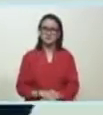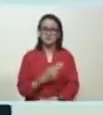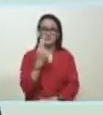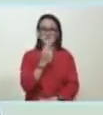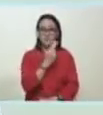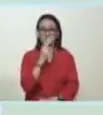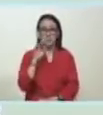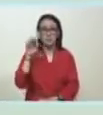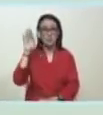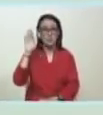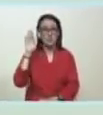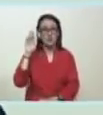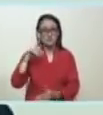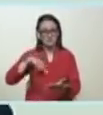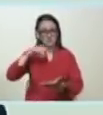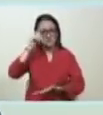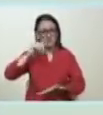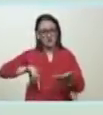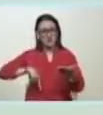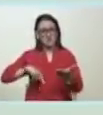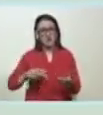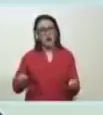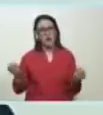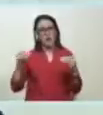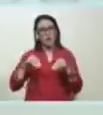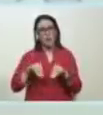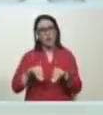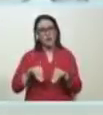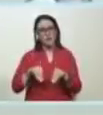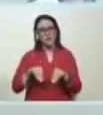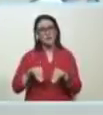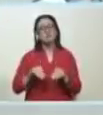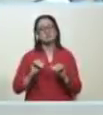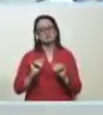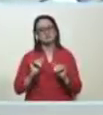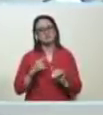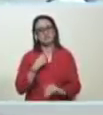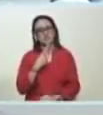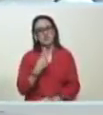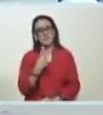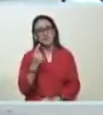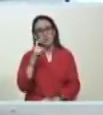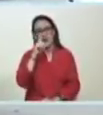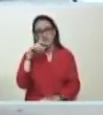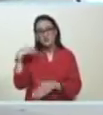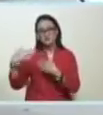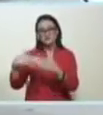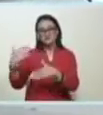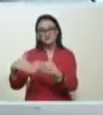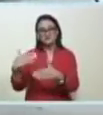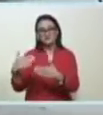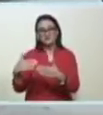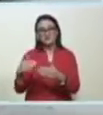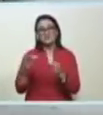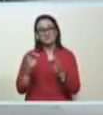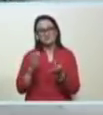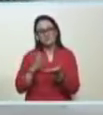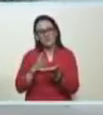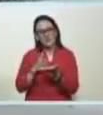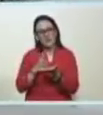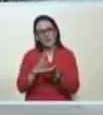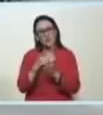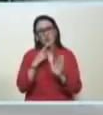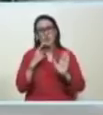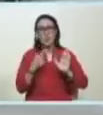Jurado, firmado, acordado, y yo puedo decir, 21 años después, hemos sido leales y